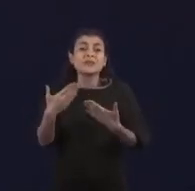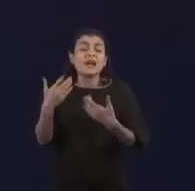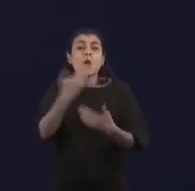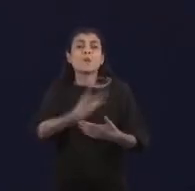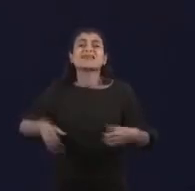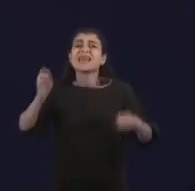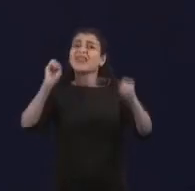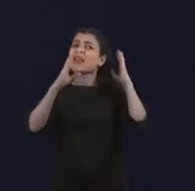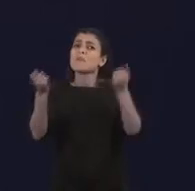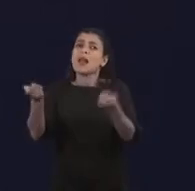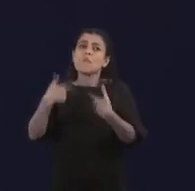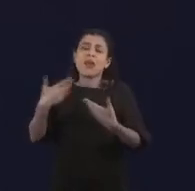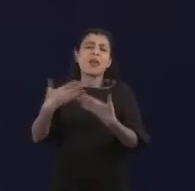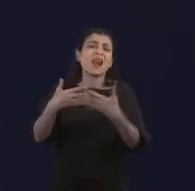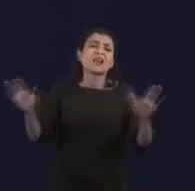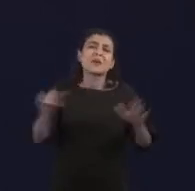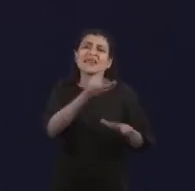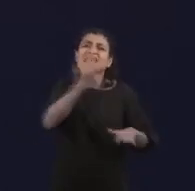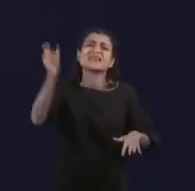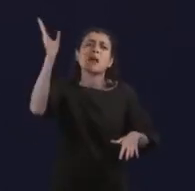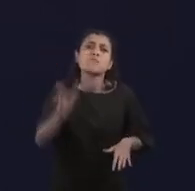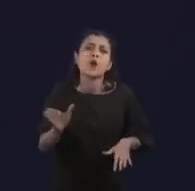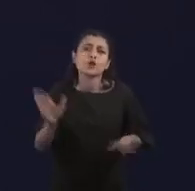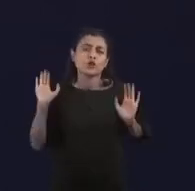la libertad absoluta para